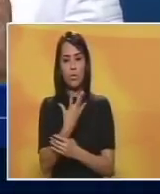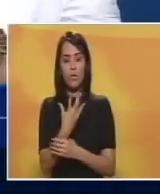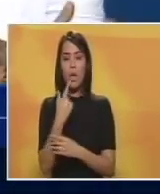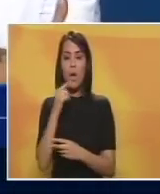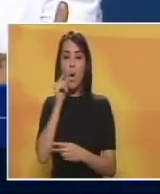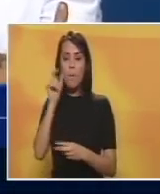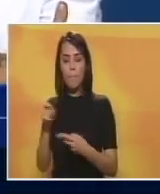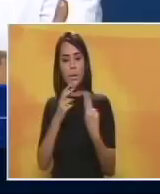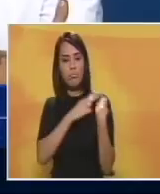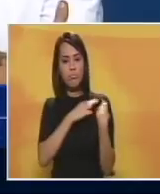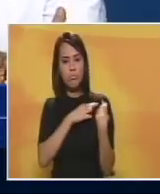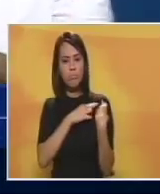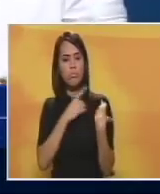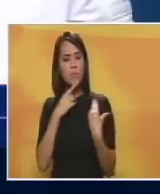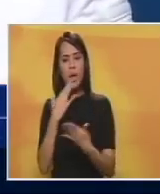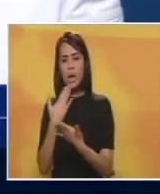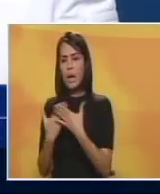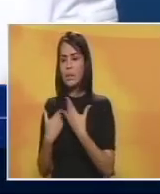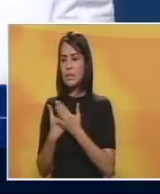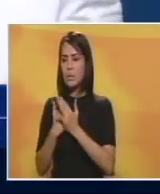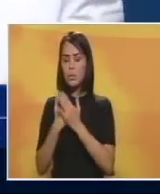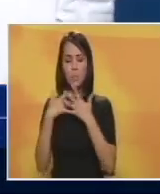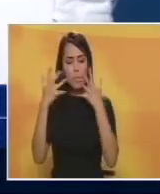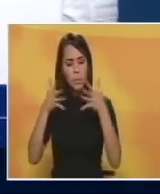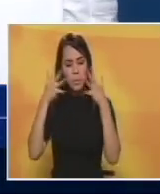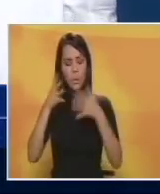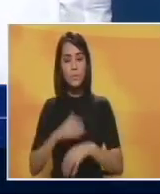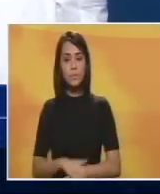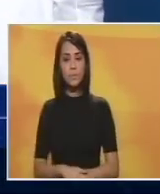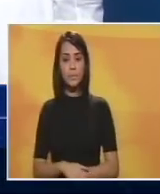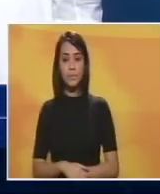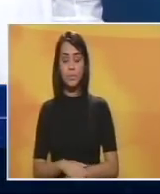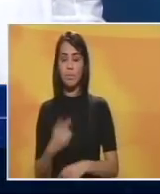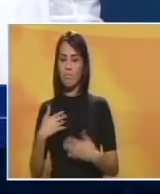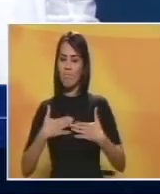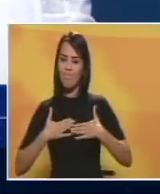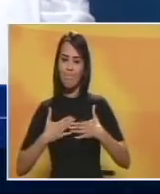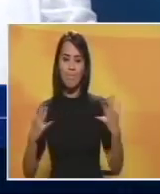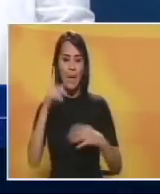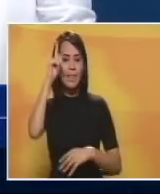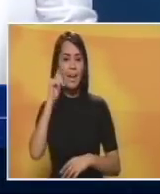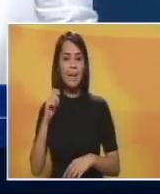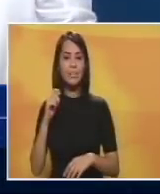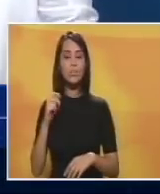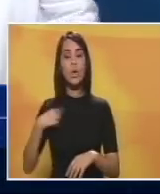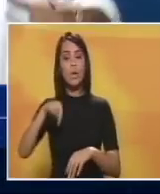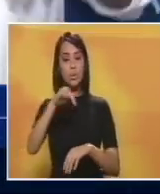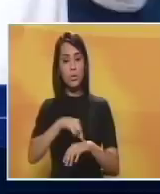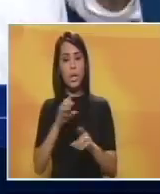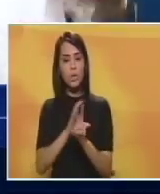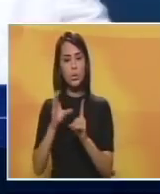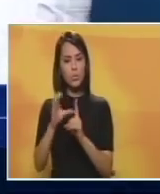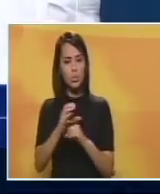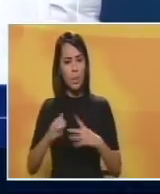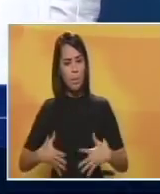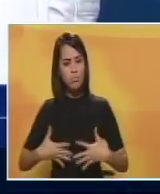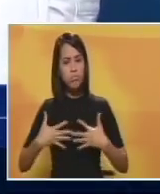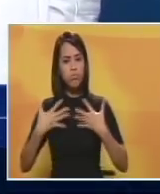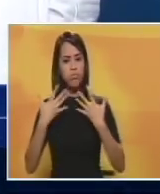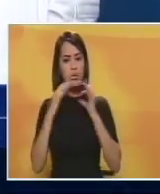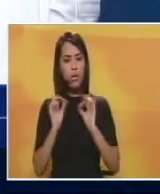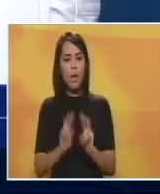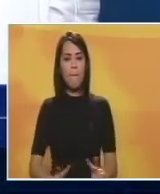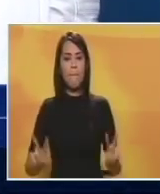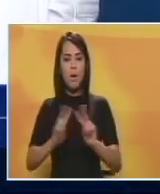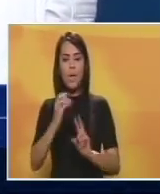Kelly Pinto, de la cual estoy súper agradecido. Esta disquera, bueno, se pone a la orden de todo el talento nacional y de toda nuestra cultura para poder exaltar nuestros valores,